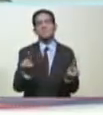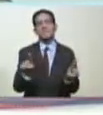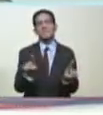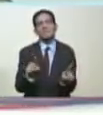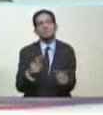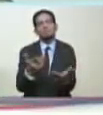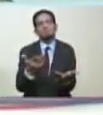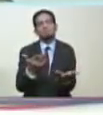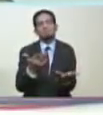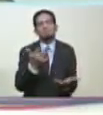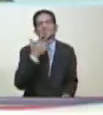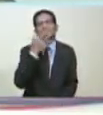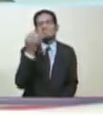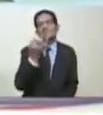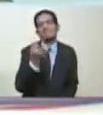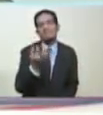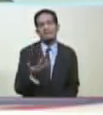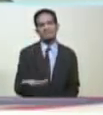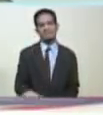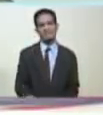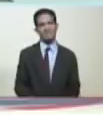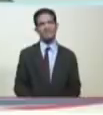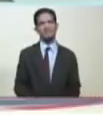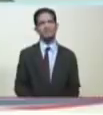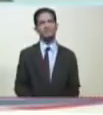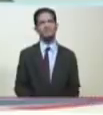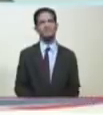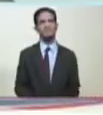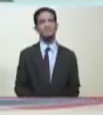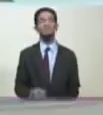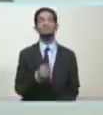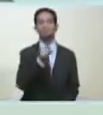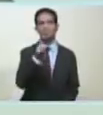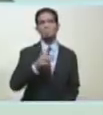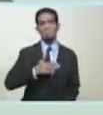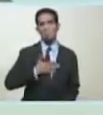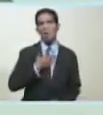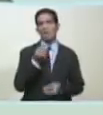acciones legales ante el Poder Electoral, ante el Poder Judicial.